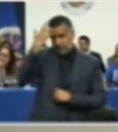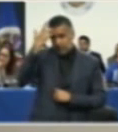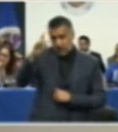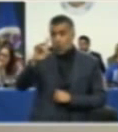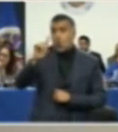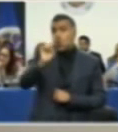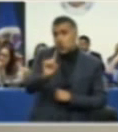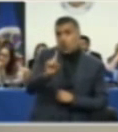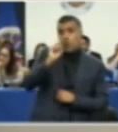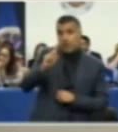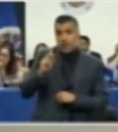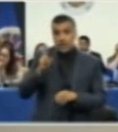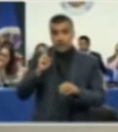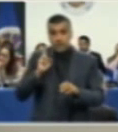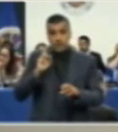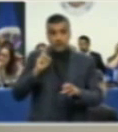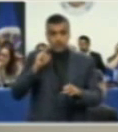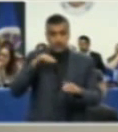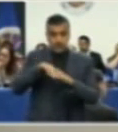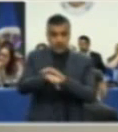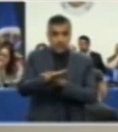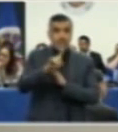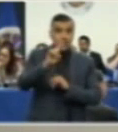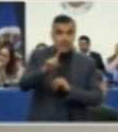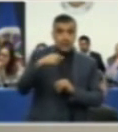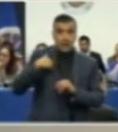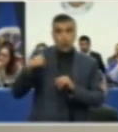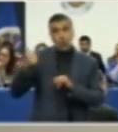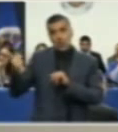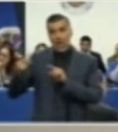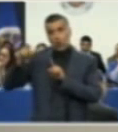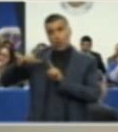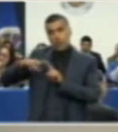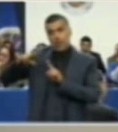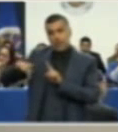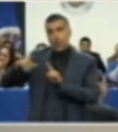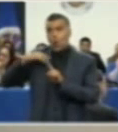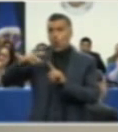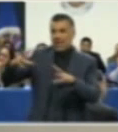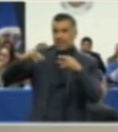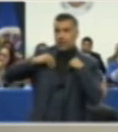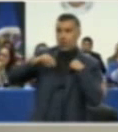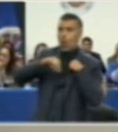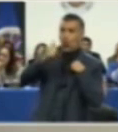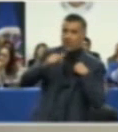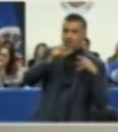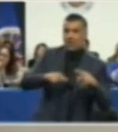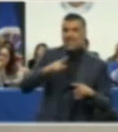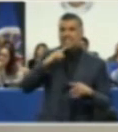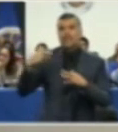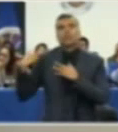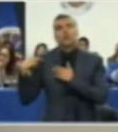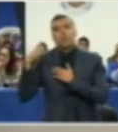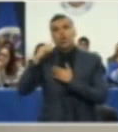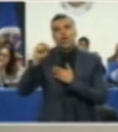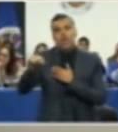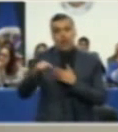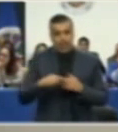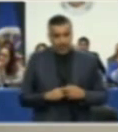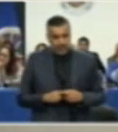intelectual únicamente puede ingresar al territorio nacional si viene con un acompañante o es recibido por alguna persona que se responsabilice por